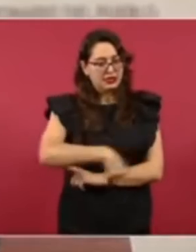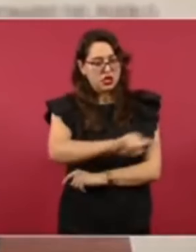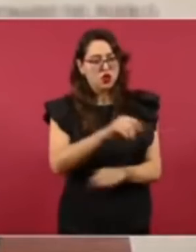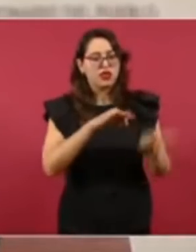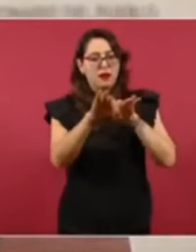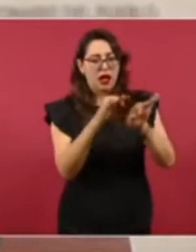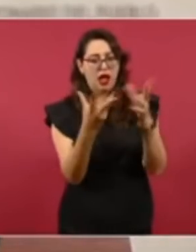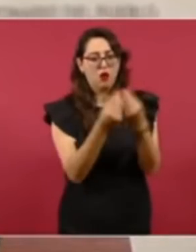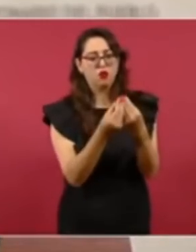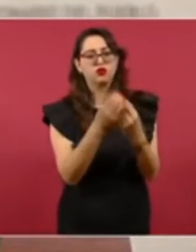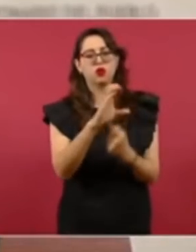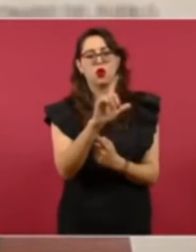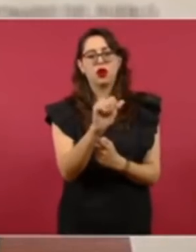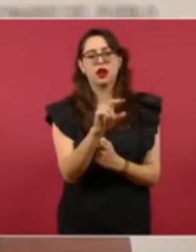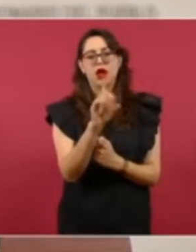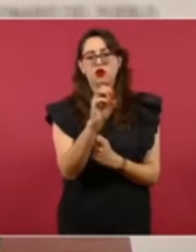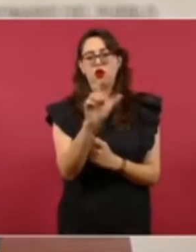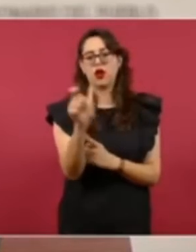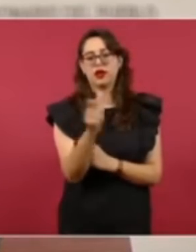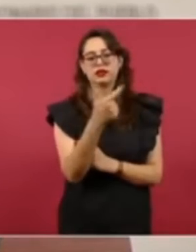Germán Larrea había declarado que